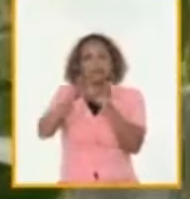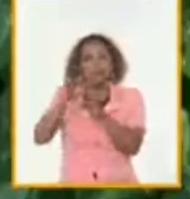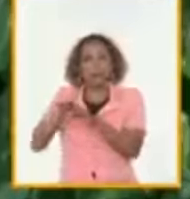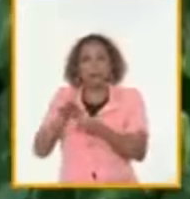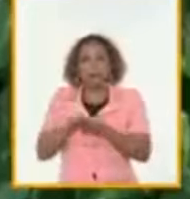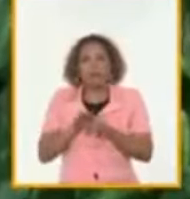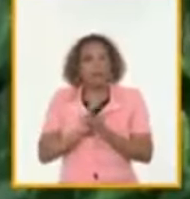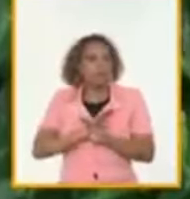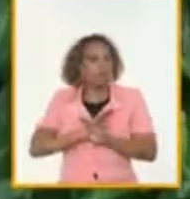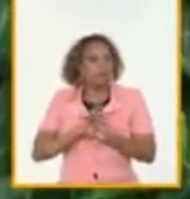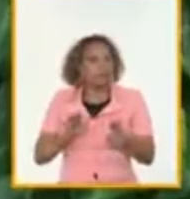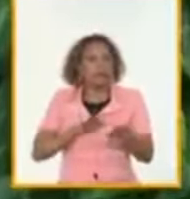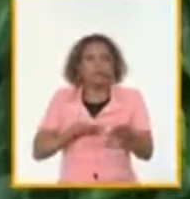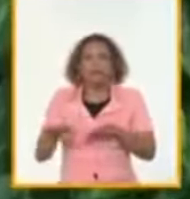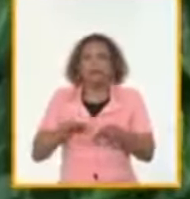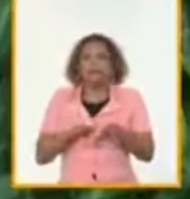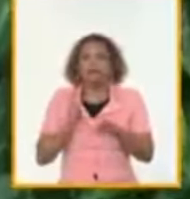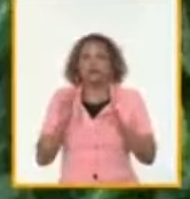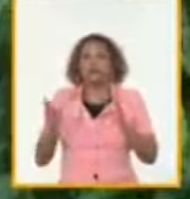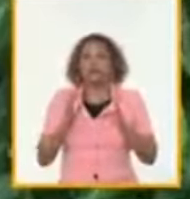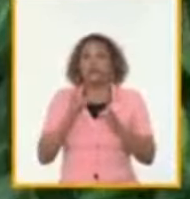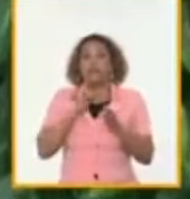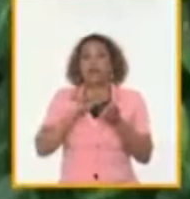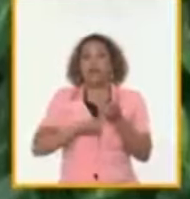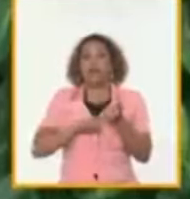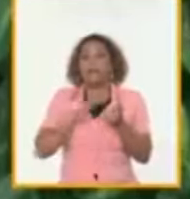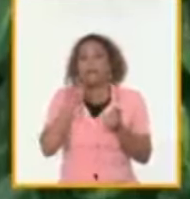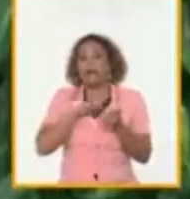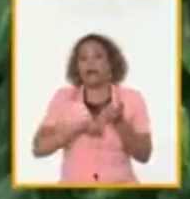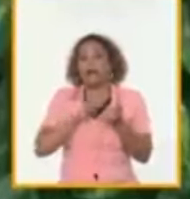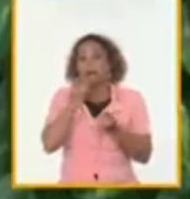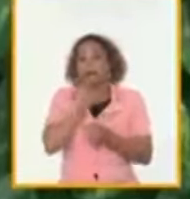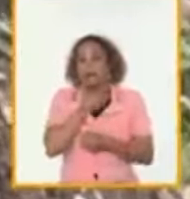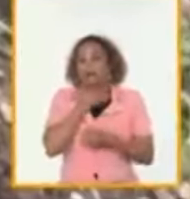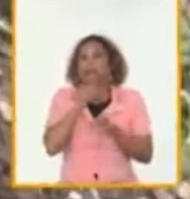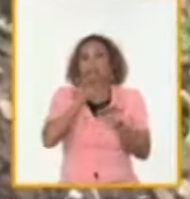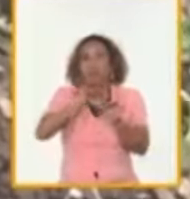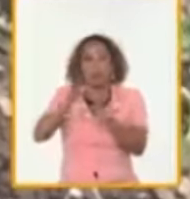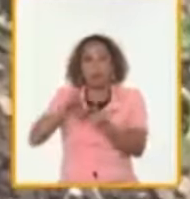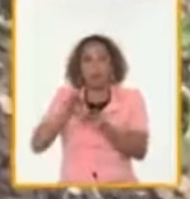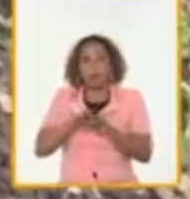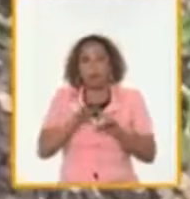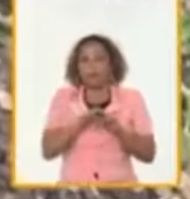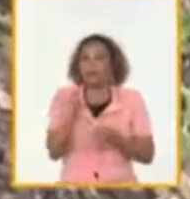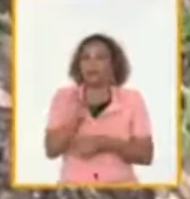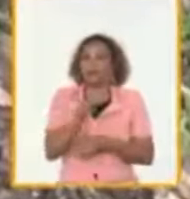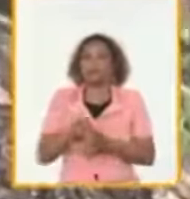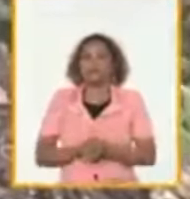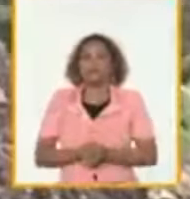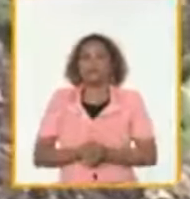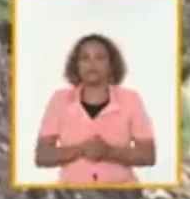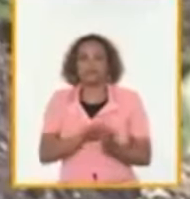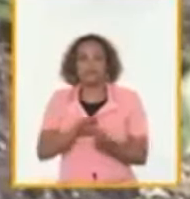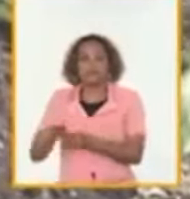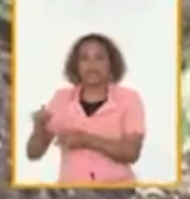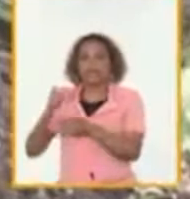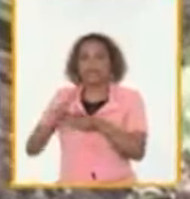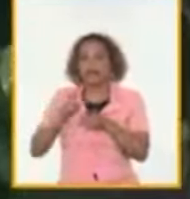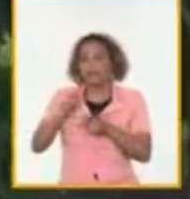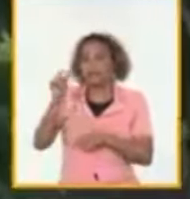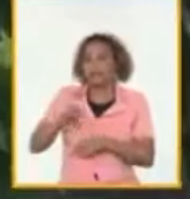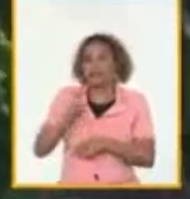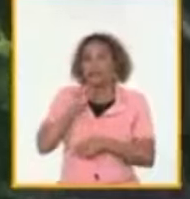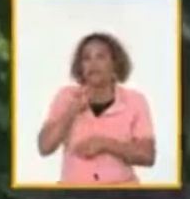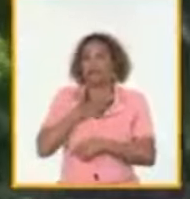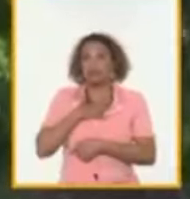pegue la campaña de la papa sembrar este año un hectaria dos de papa este campesino perteneciente a la cooperativa de